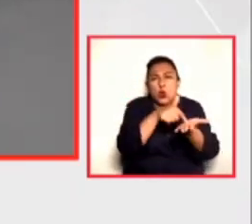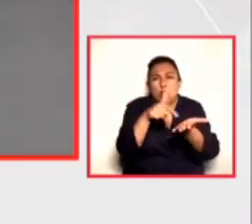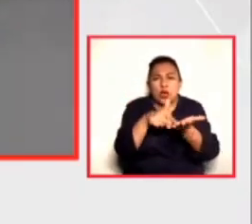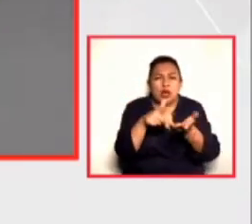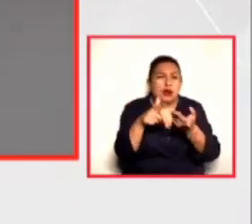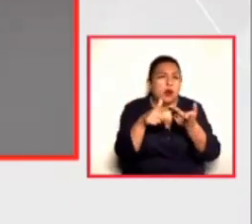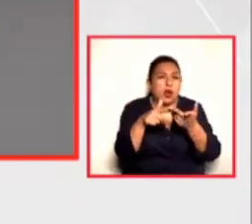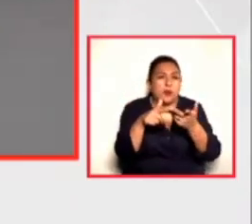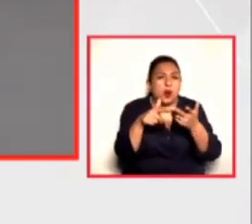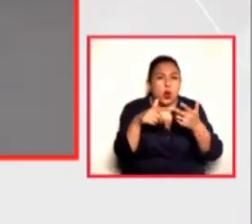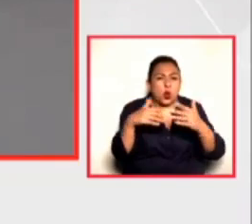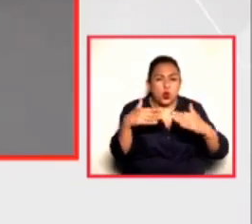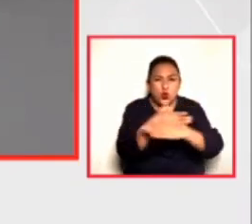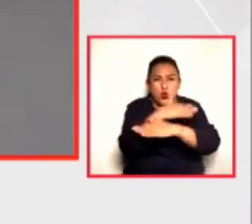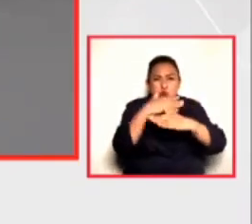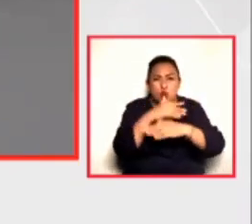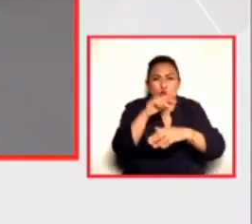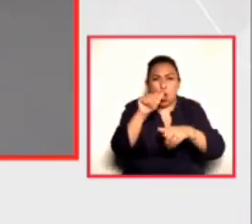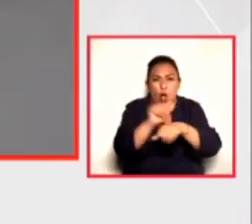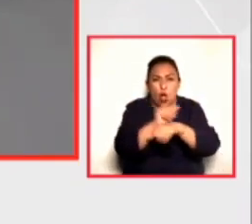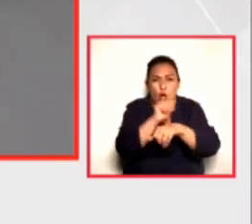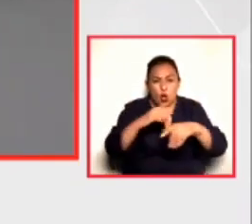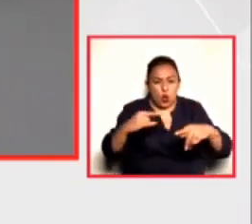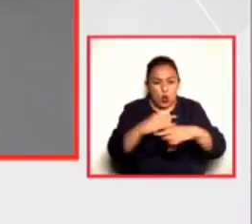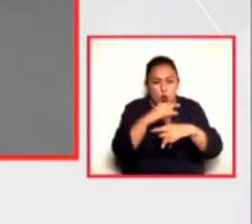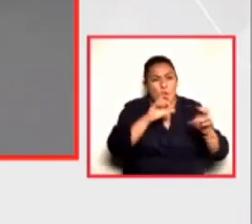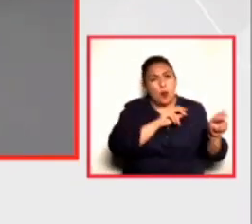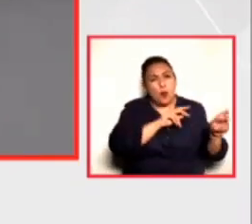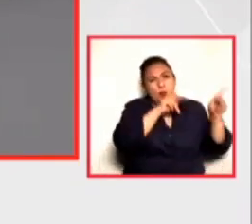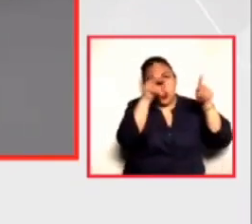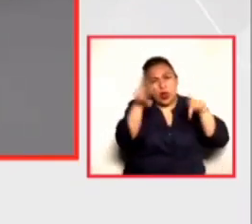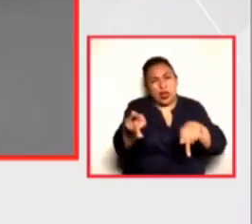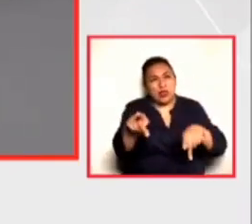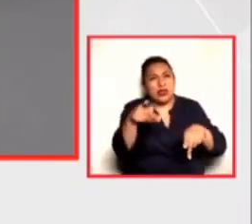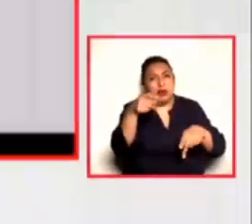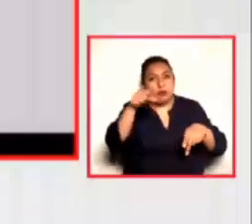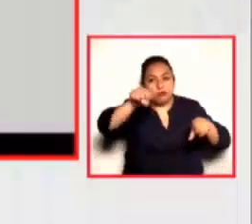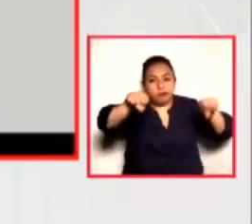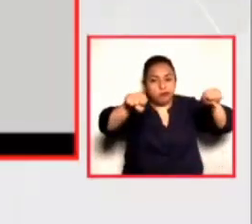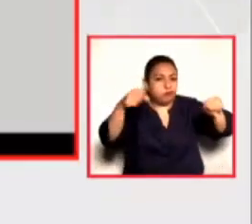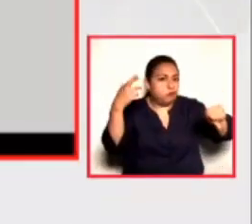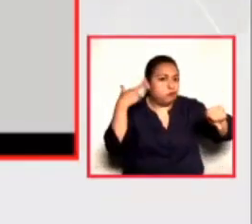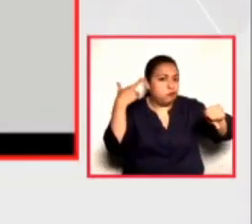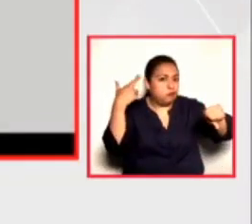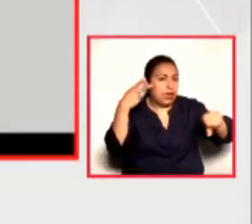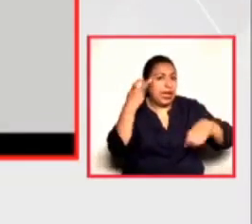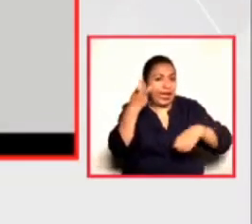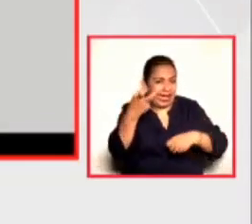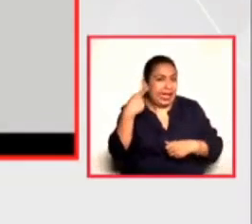autopistas, puentes, ¿no? Eso es lo que escuchamos.